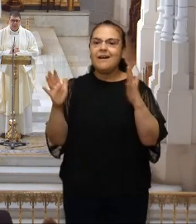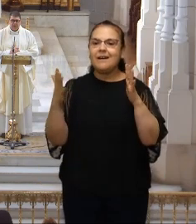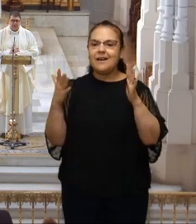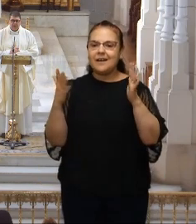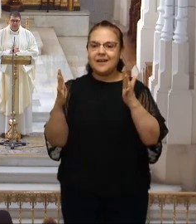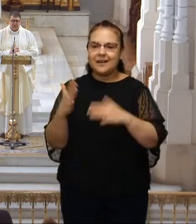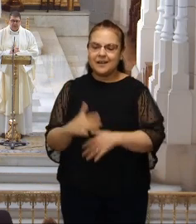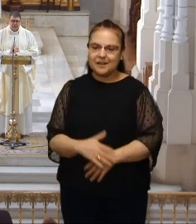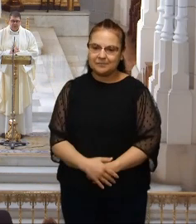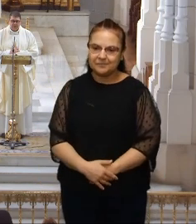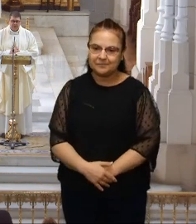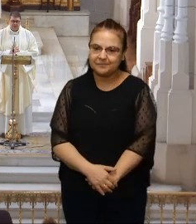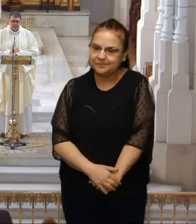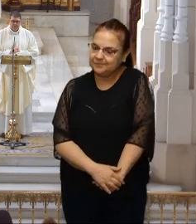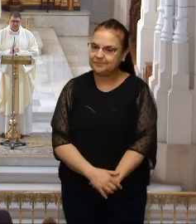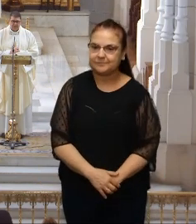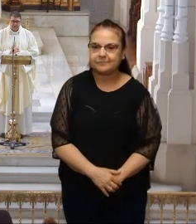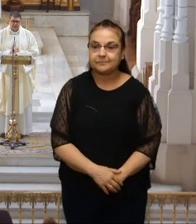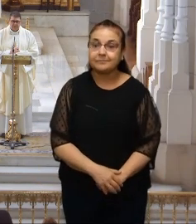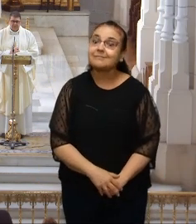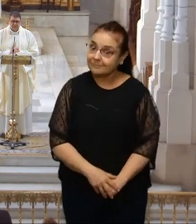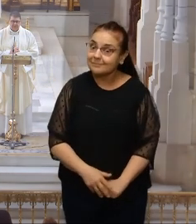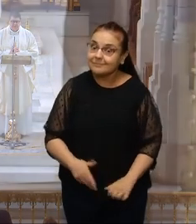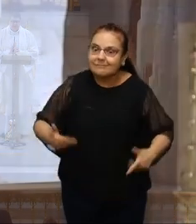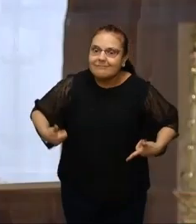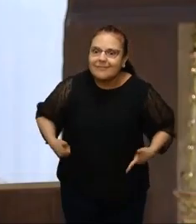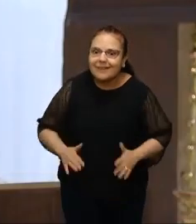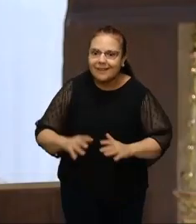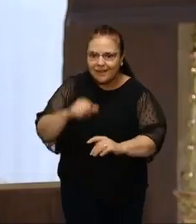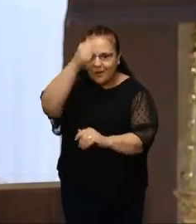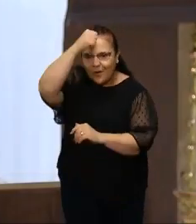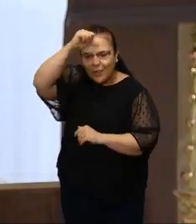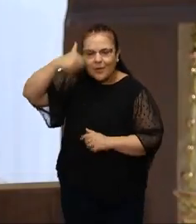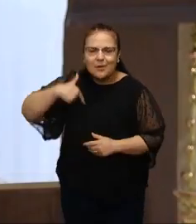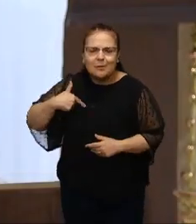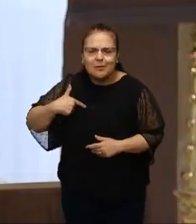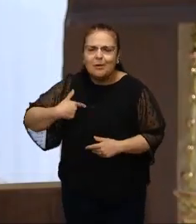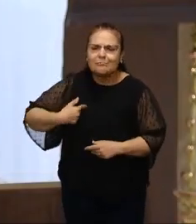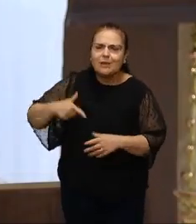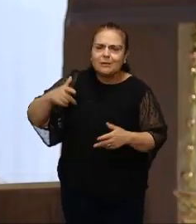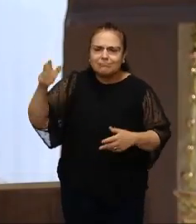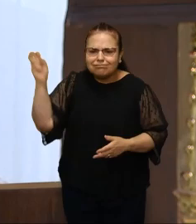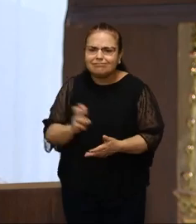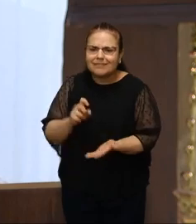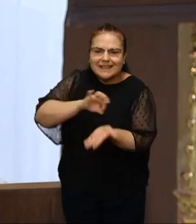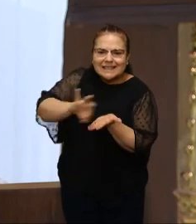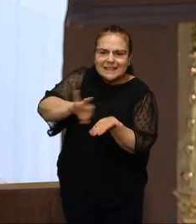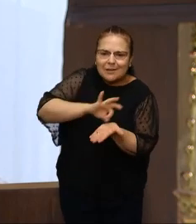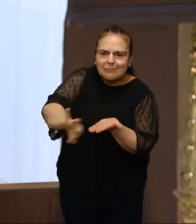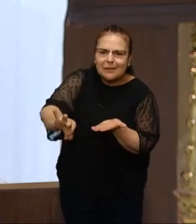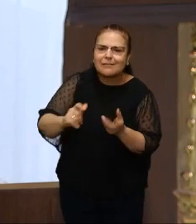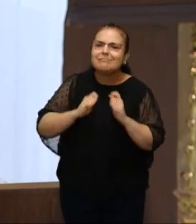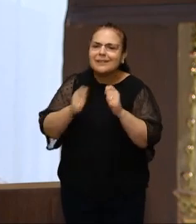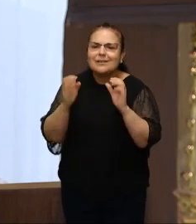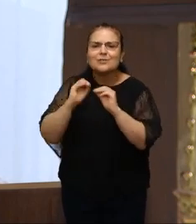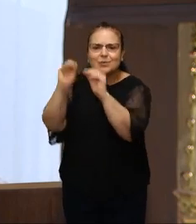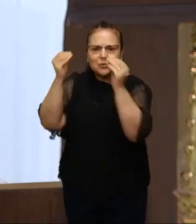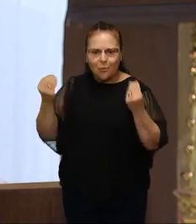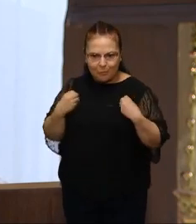aleluya. El Hijo del Hombre ha venido a servir y dar su vida en rescate por